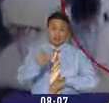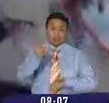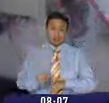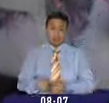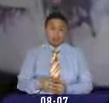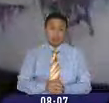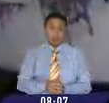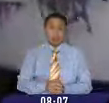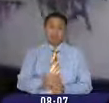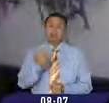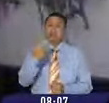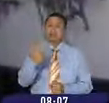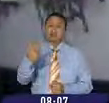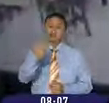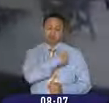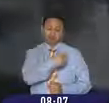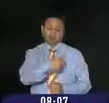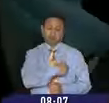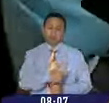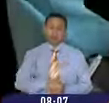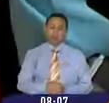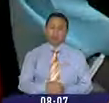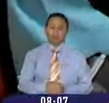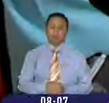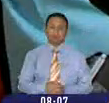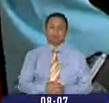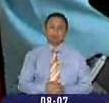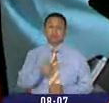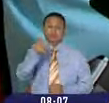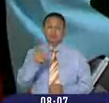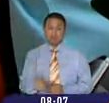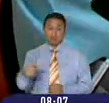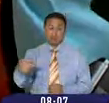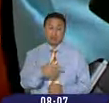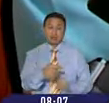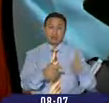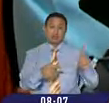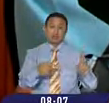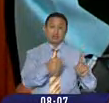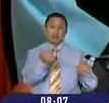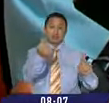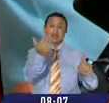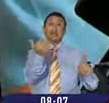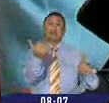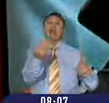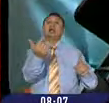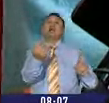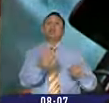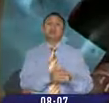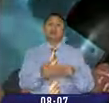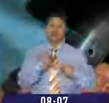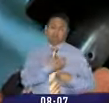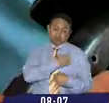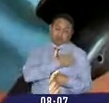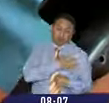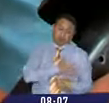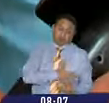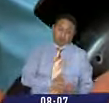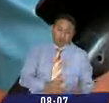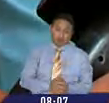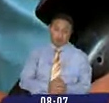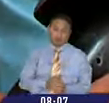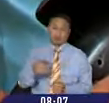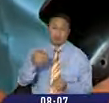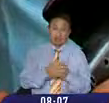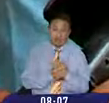testigos, al menos 3 impactos de bala. Este delincuente le acusaba que le dé el dinero y ya el otro estaba sangrando. Entonces el otro